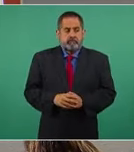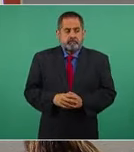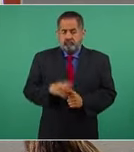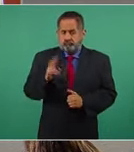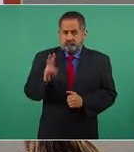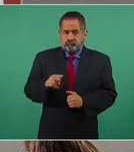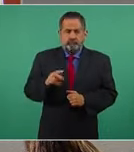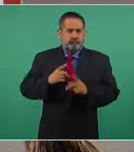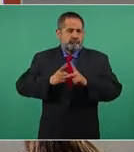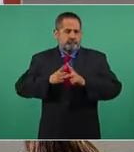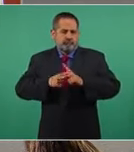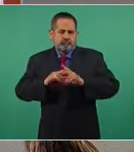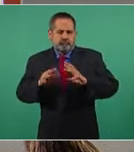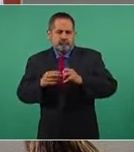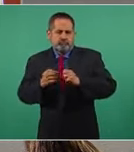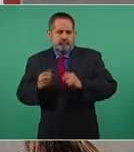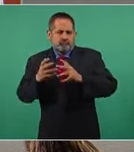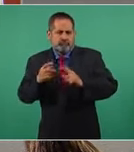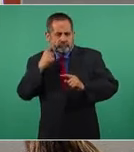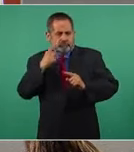términos nominales,